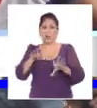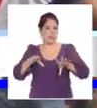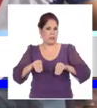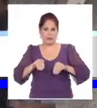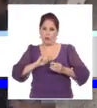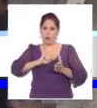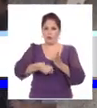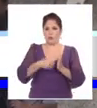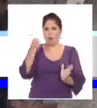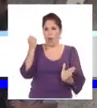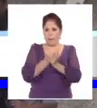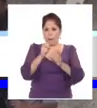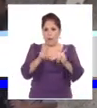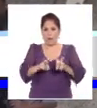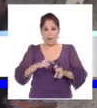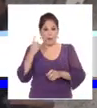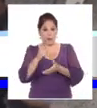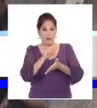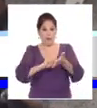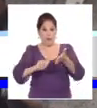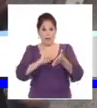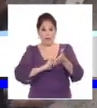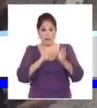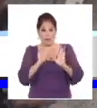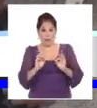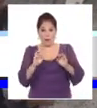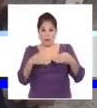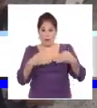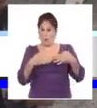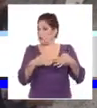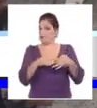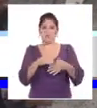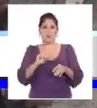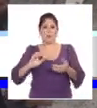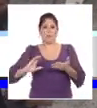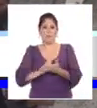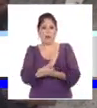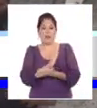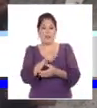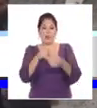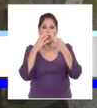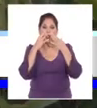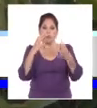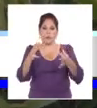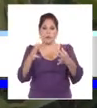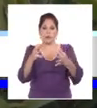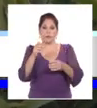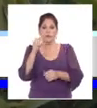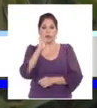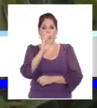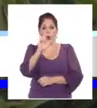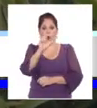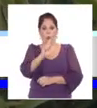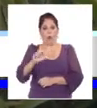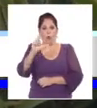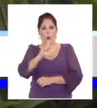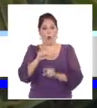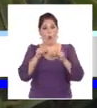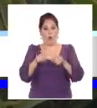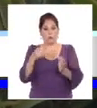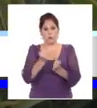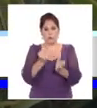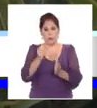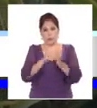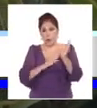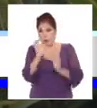aprobado por la asamblea nacional del país centroamericano para la explotación de un importante yacimiento de cobre la ratificación provocó en octubre